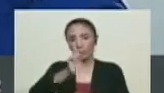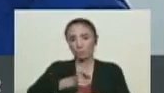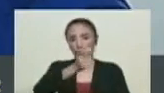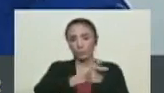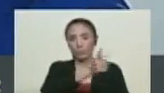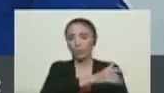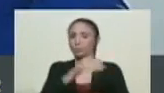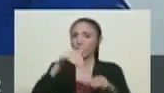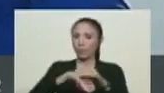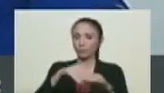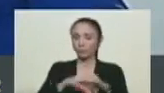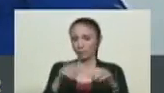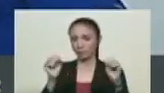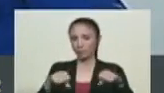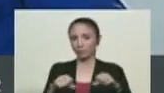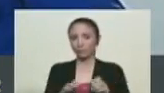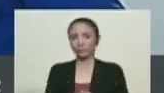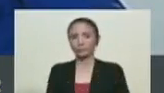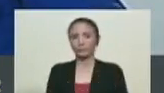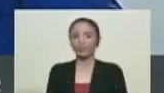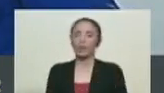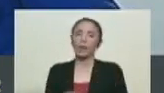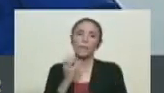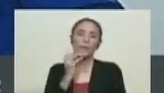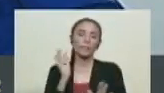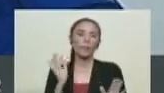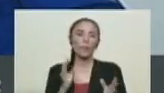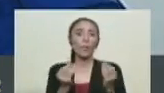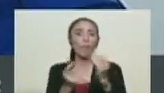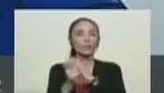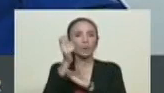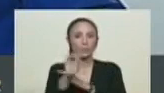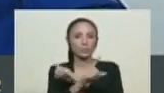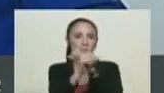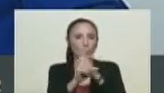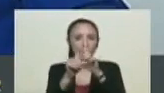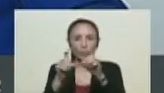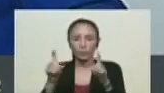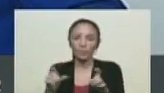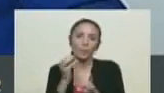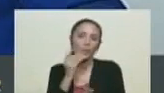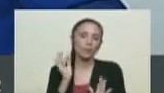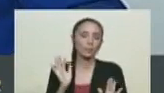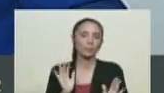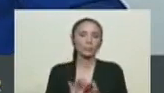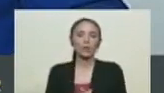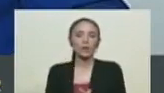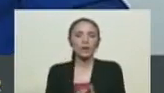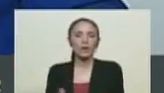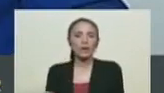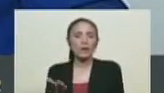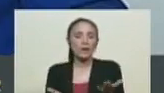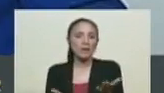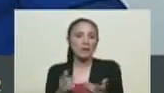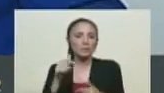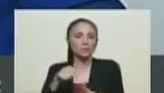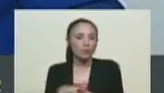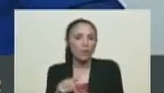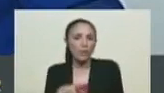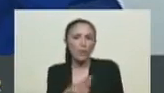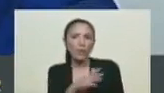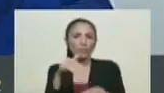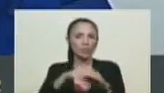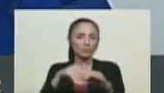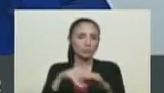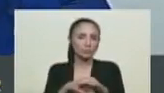dicen que si las elecciones fueran hoy, el Partido Socialista Unido de Venezuela estaría sacando 6.500.000